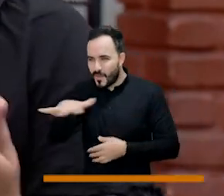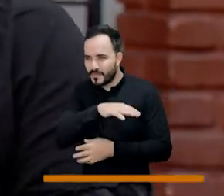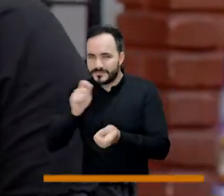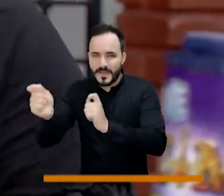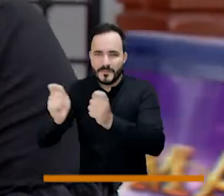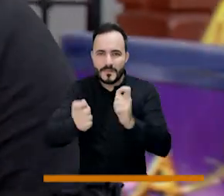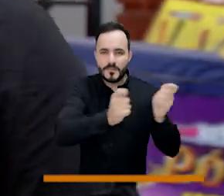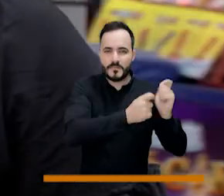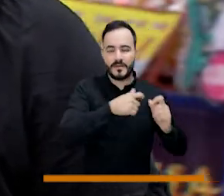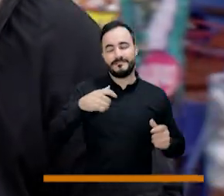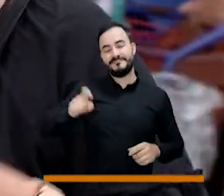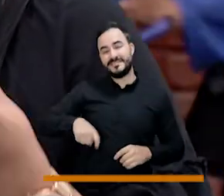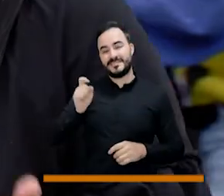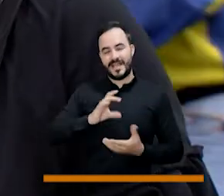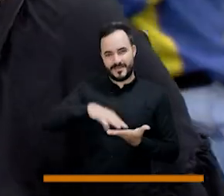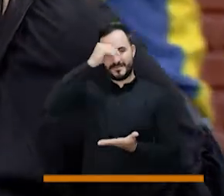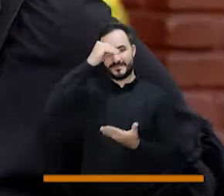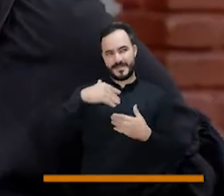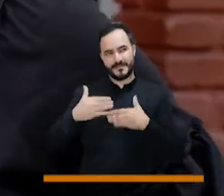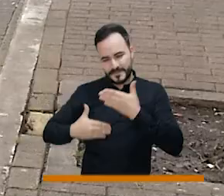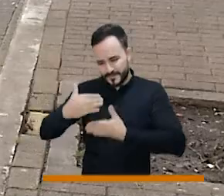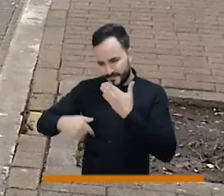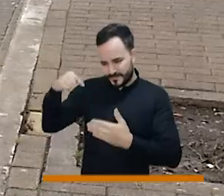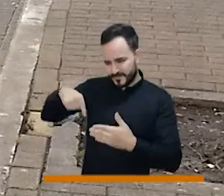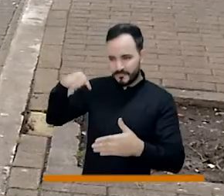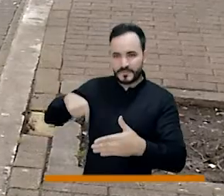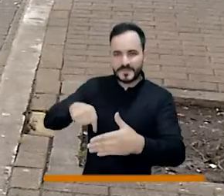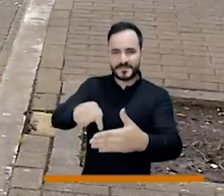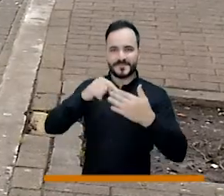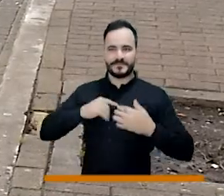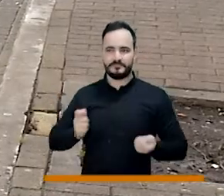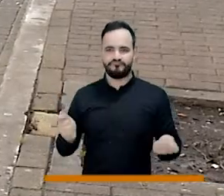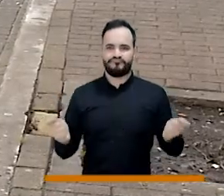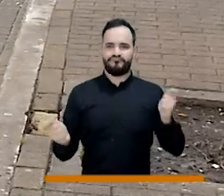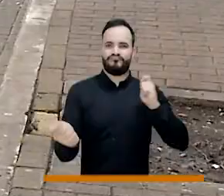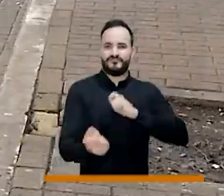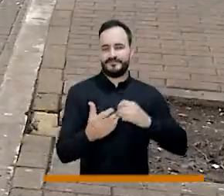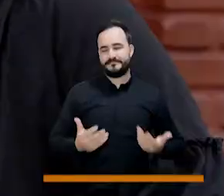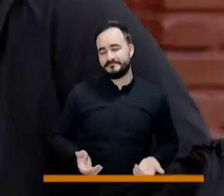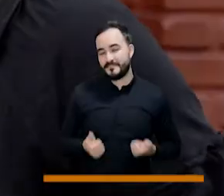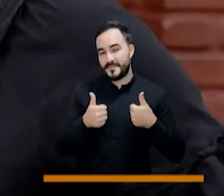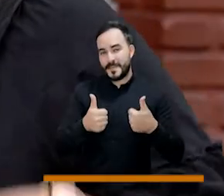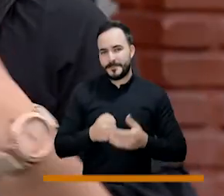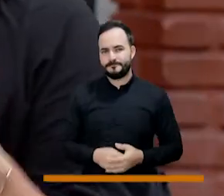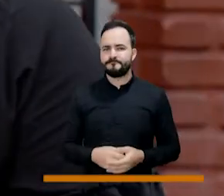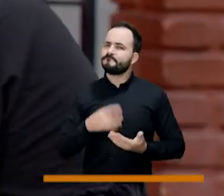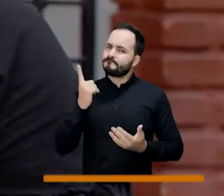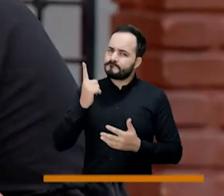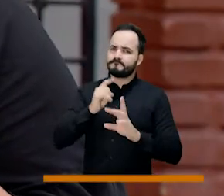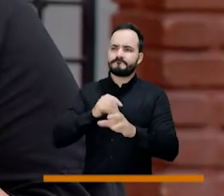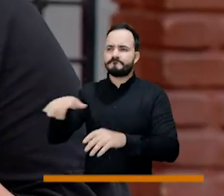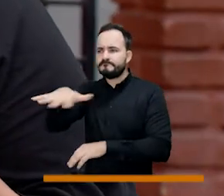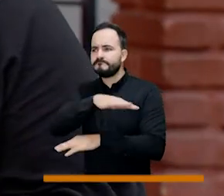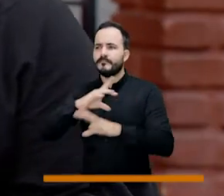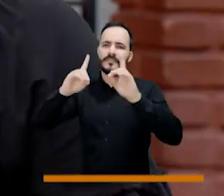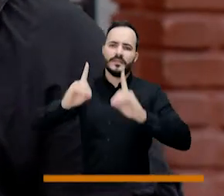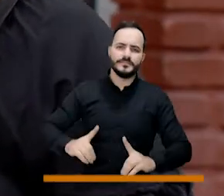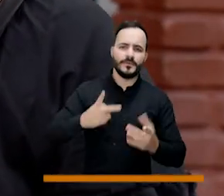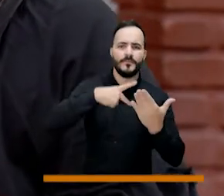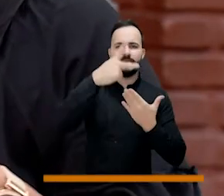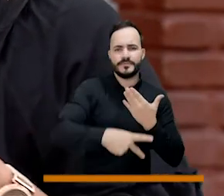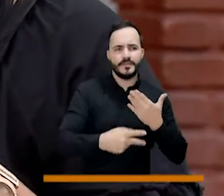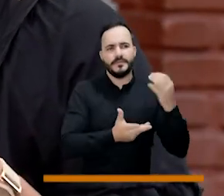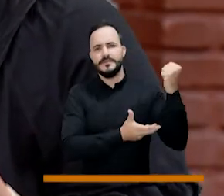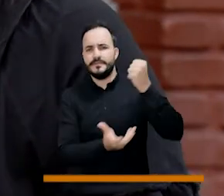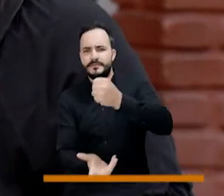que empoderarnos de los procesos y comenzar a participar activamente. Para poder incidir en las